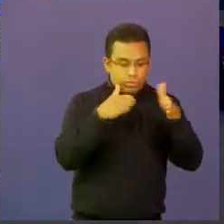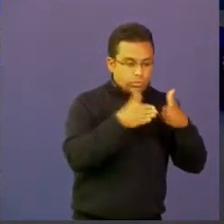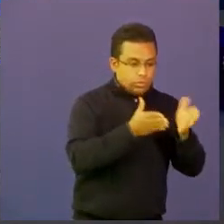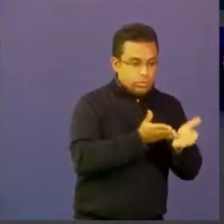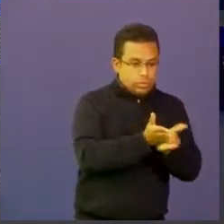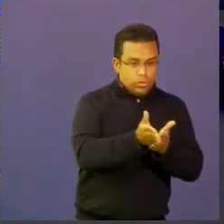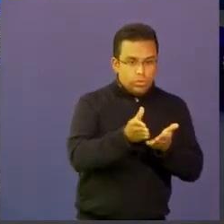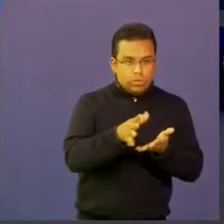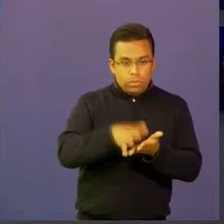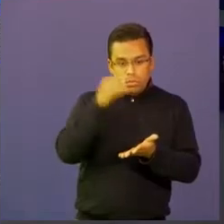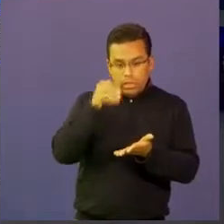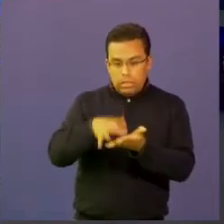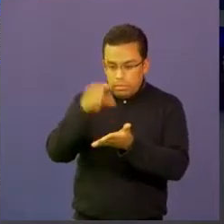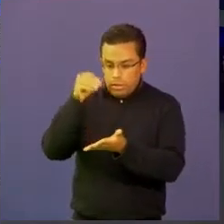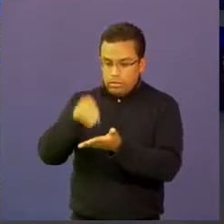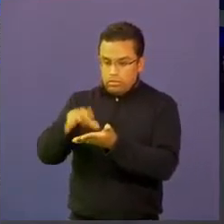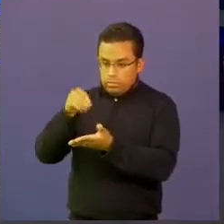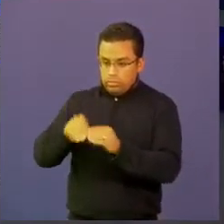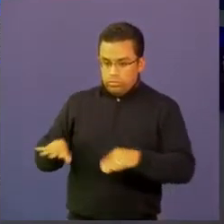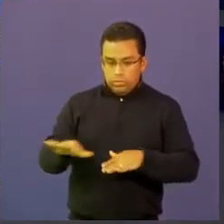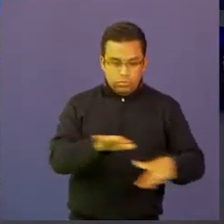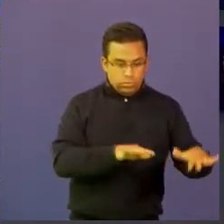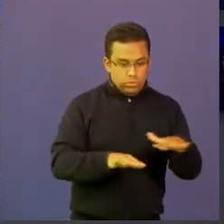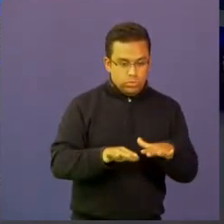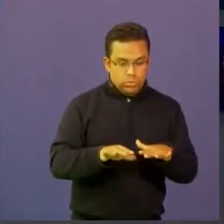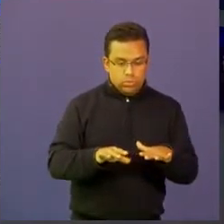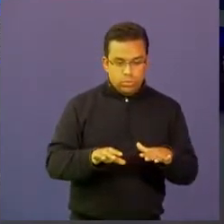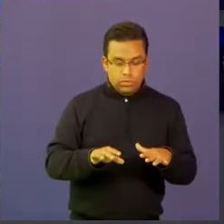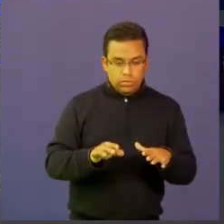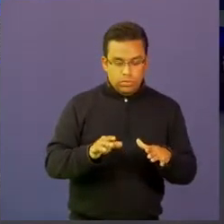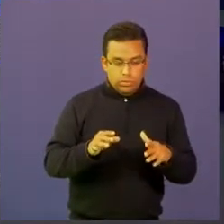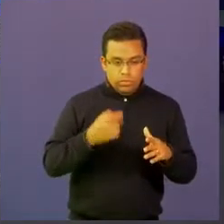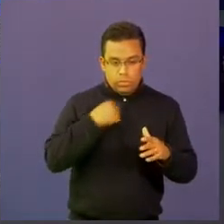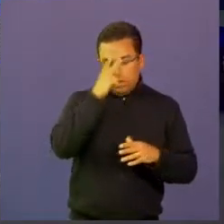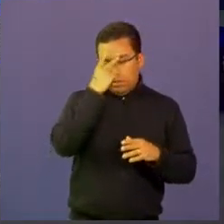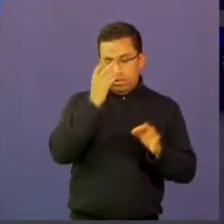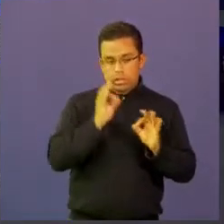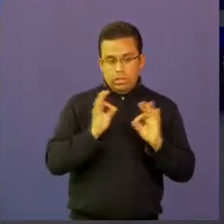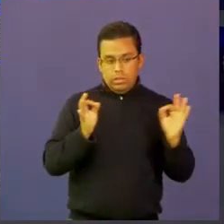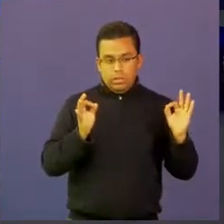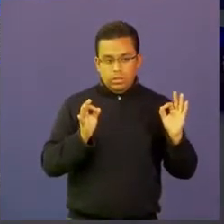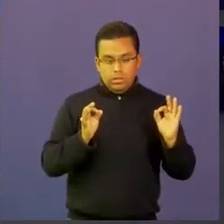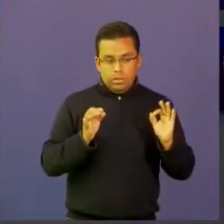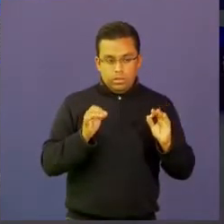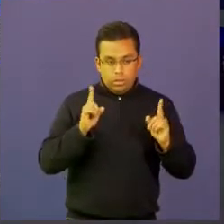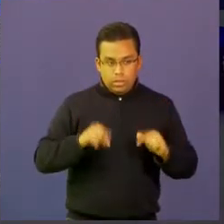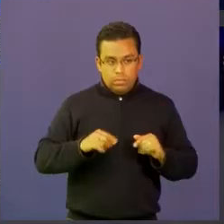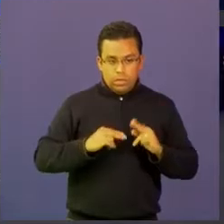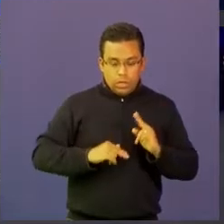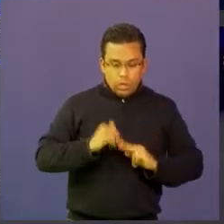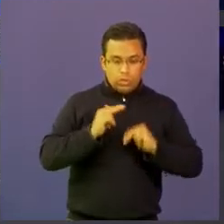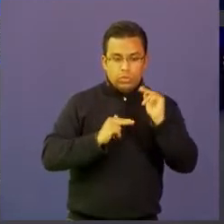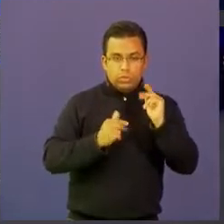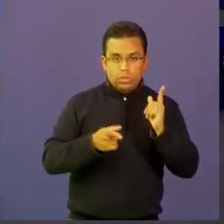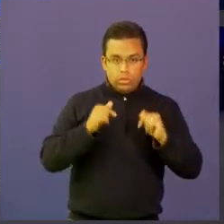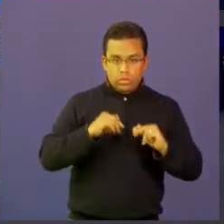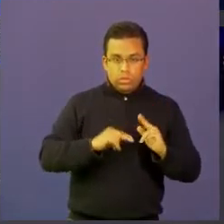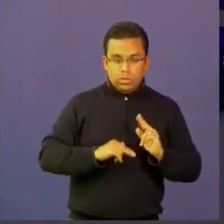son entornos que nos permiten equivocarnos que nos permiten volver a hacer que nos permiten construir y volver a construir